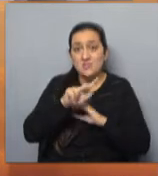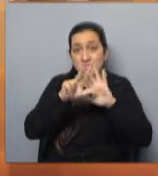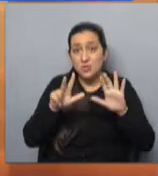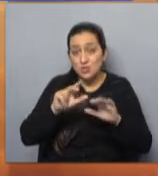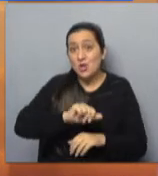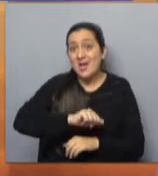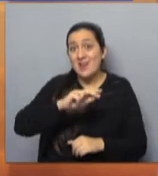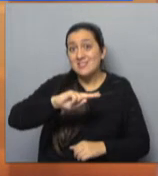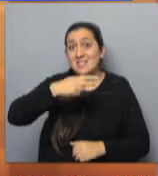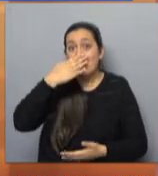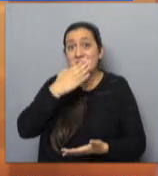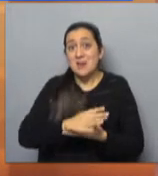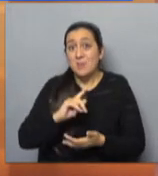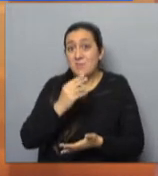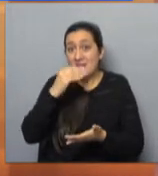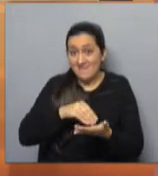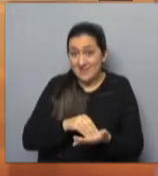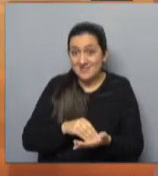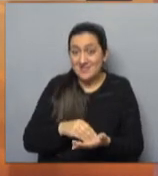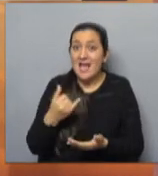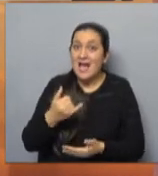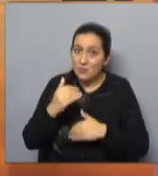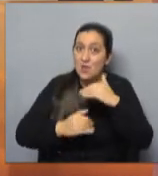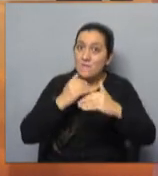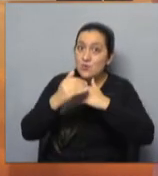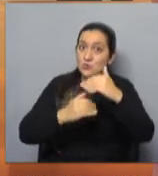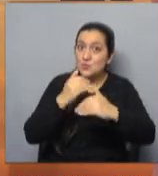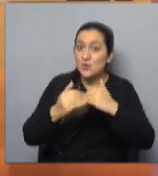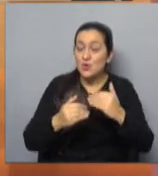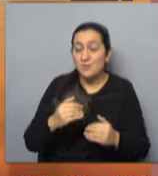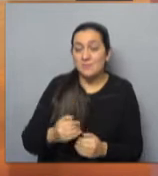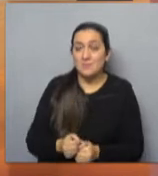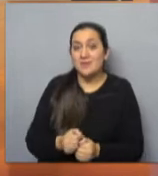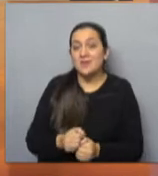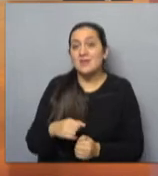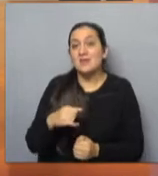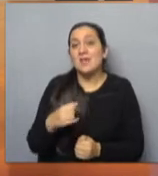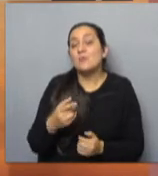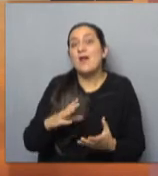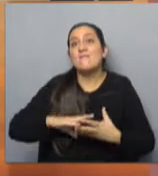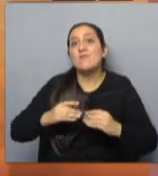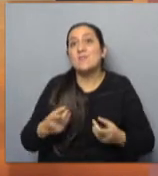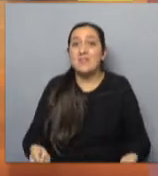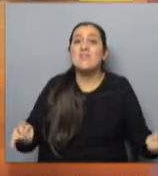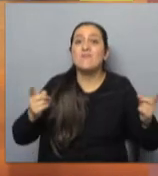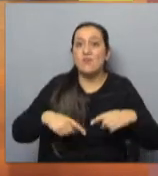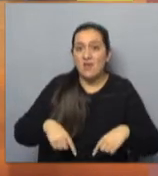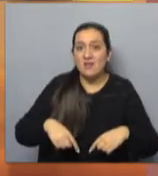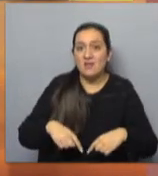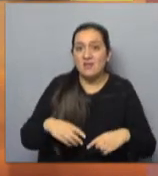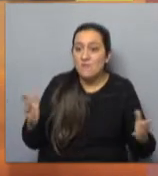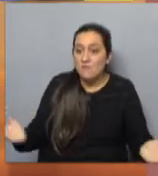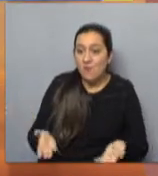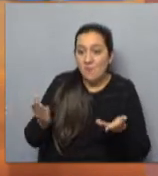por primera vez no hay una evolución en una recompensa inmediata es que se viene dando a nivel de resultado deportivos de fomentar